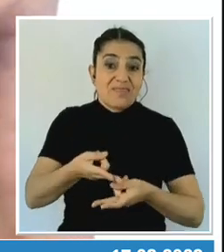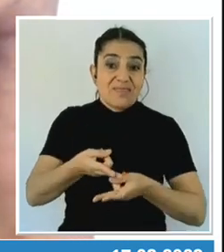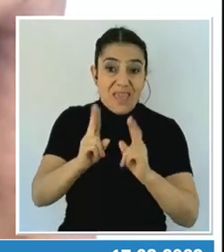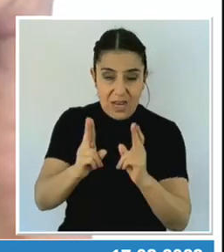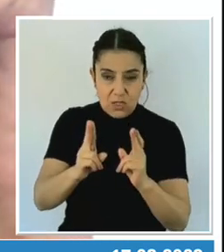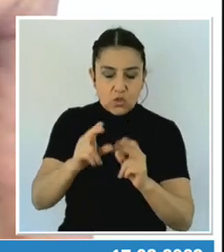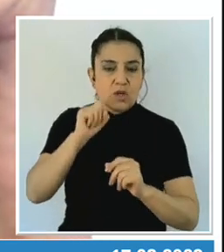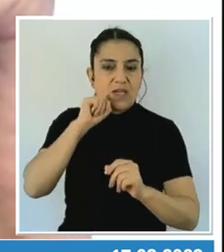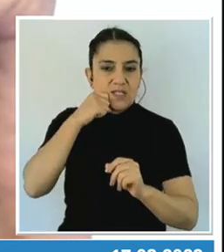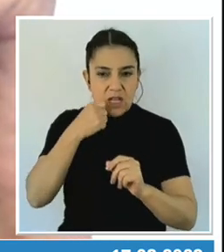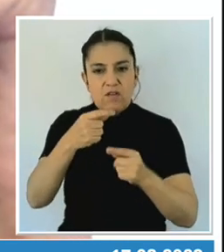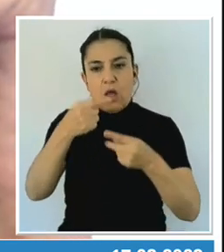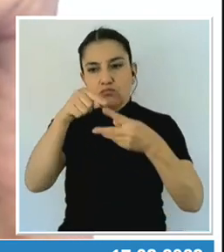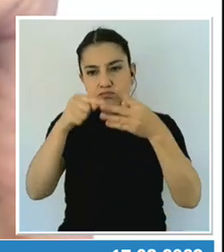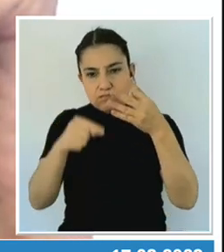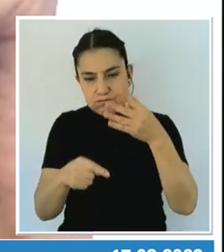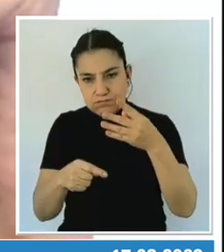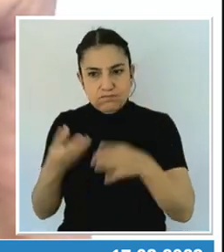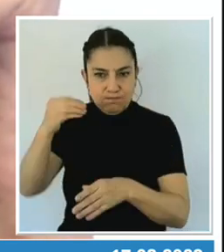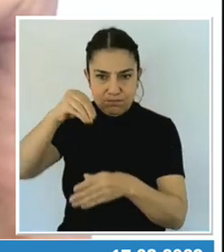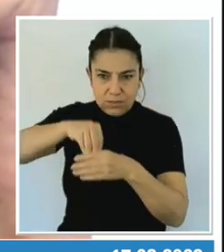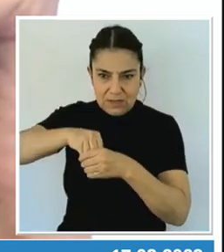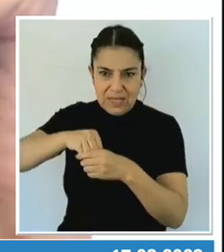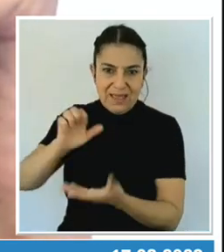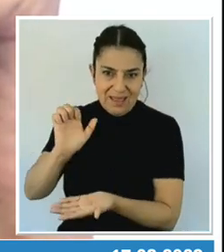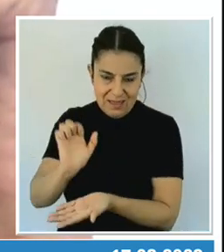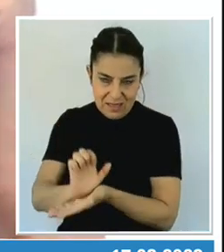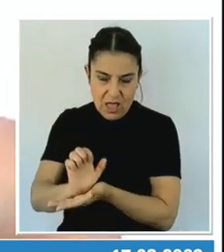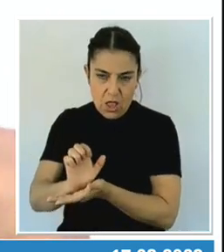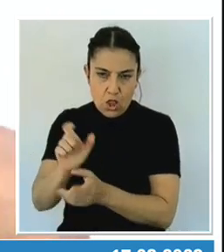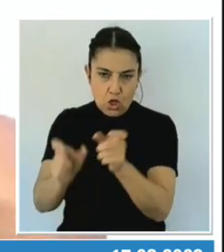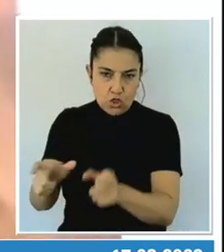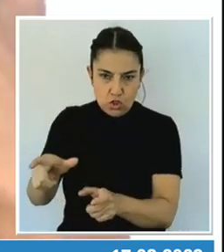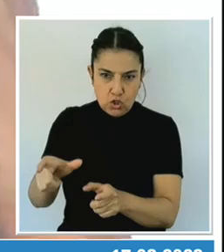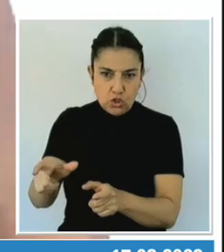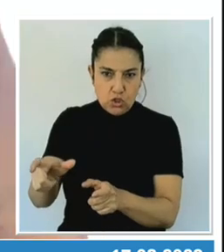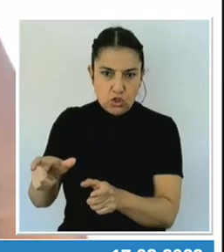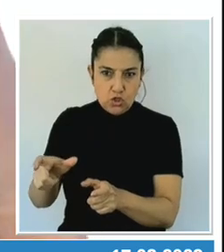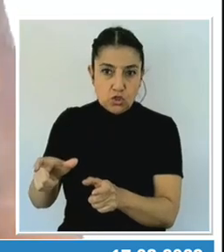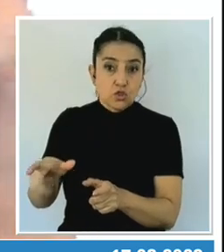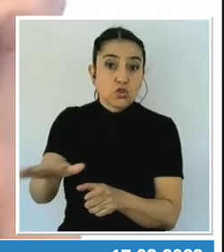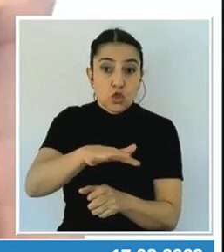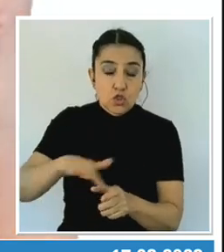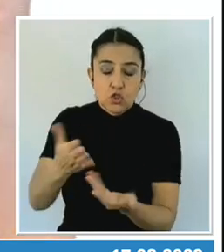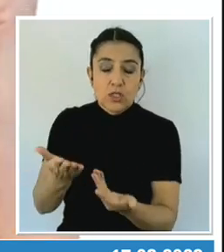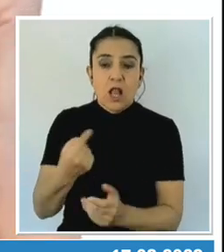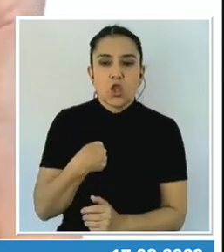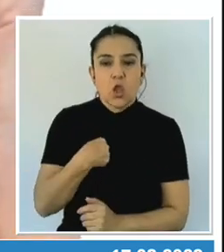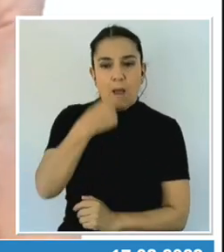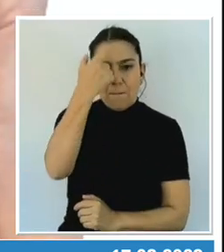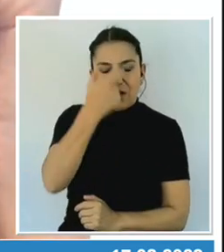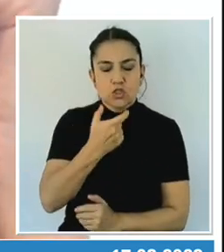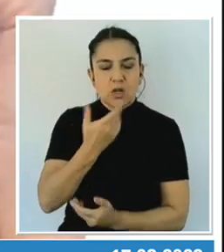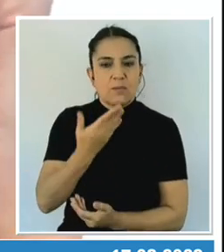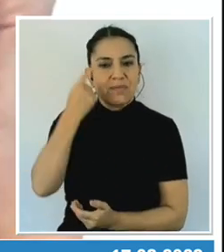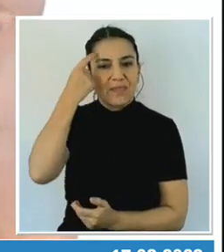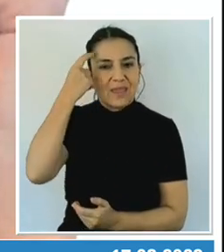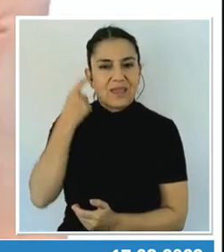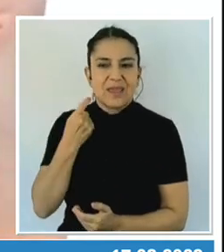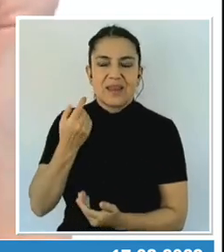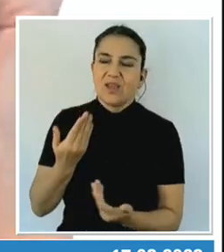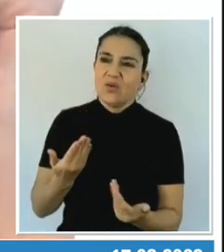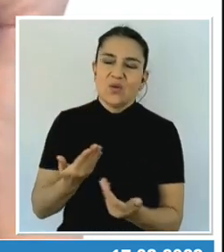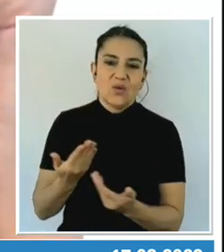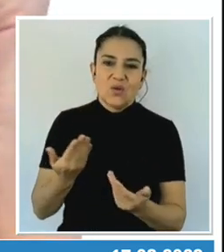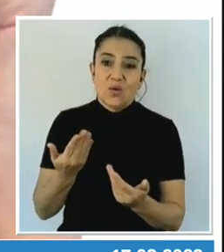del Estado social, que son los derechos sociales, a mí personalmente me parece una apuesta muy